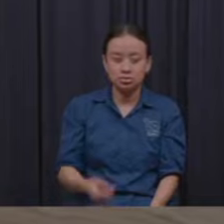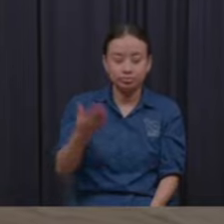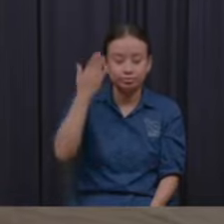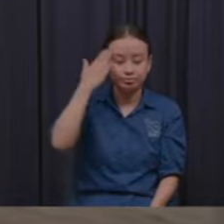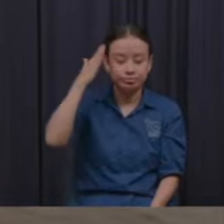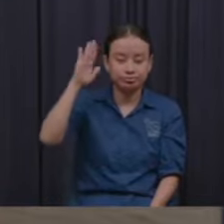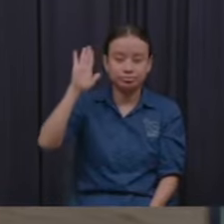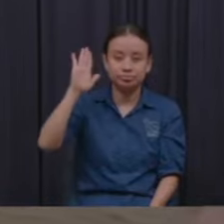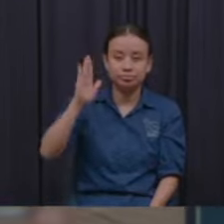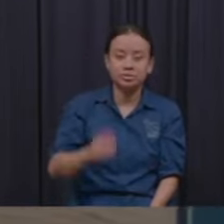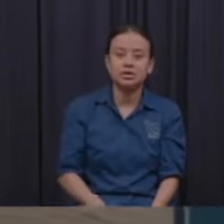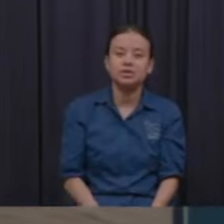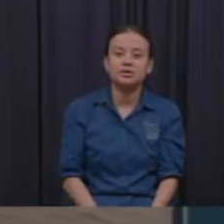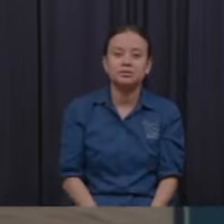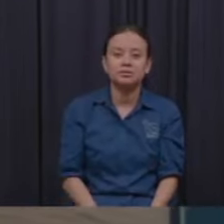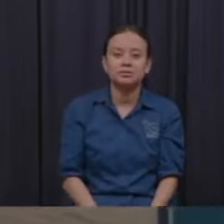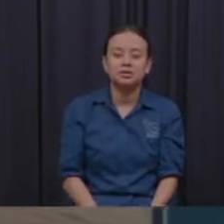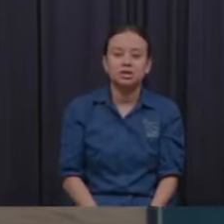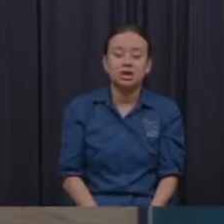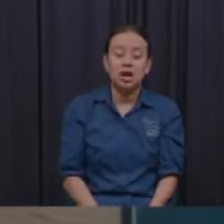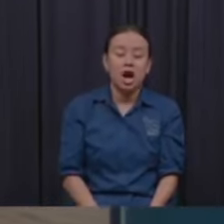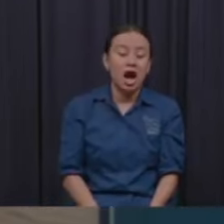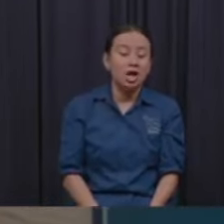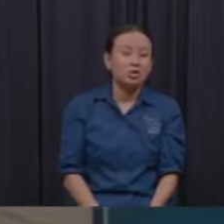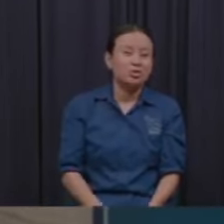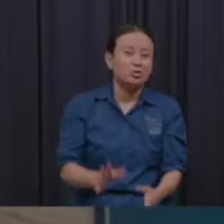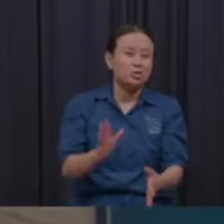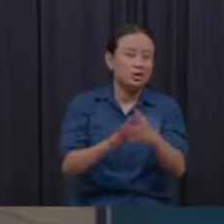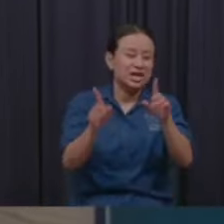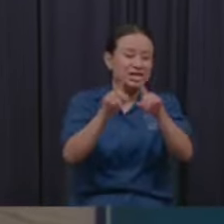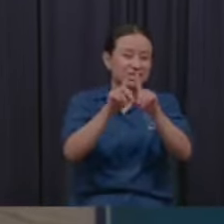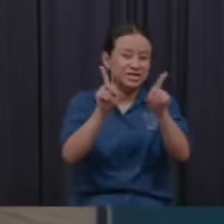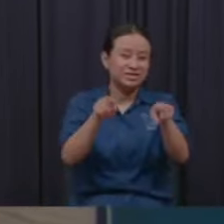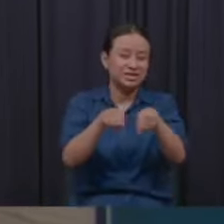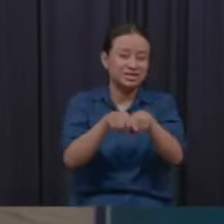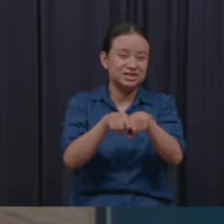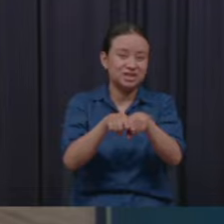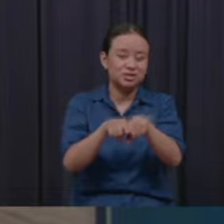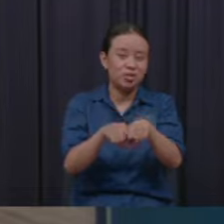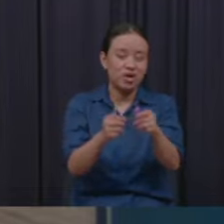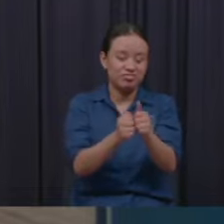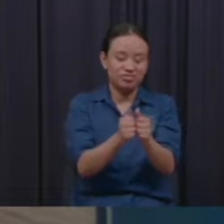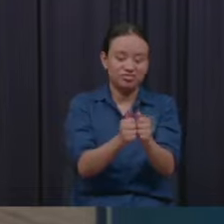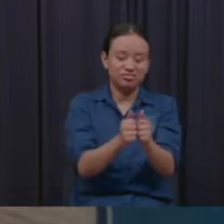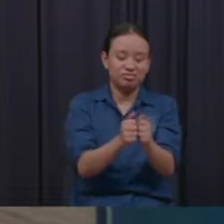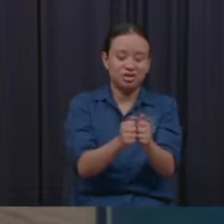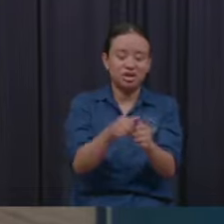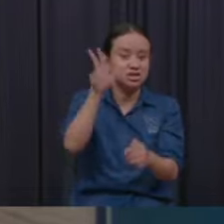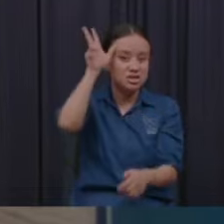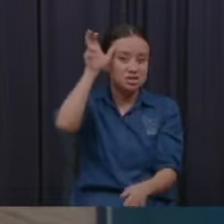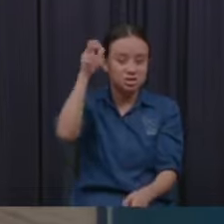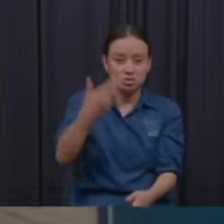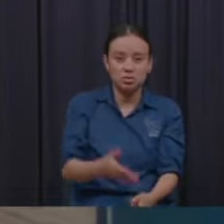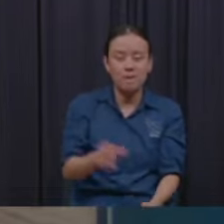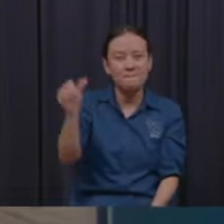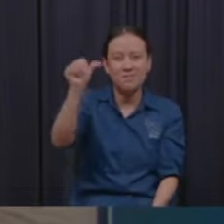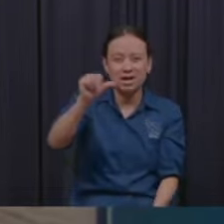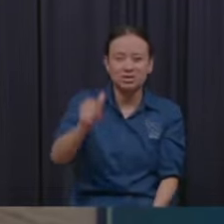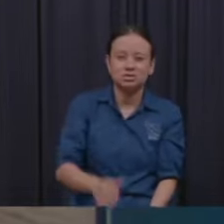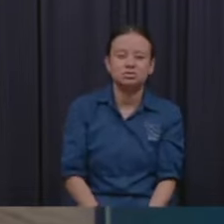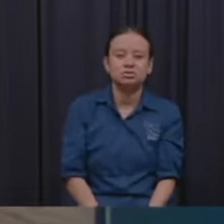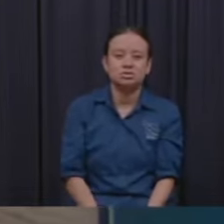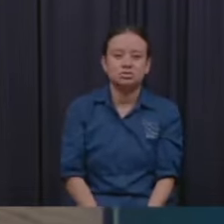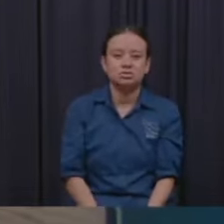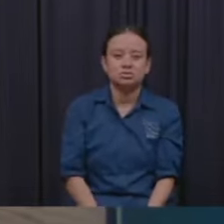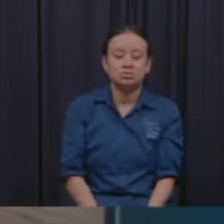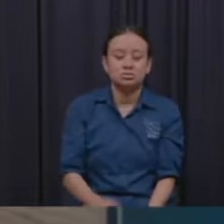Parecerá antiguo, ¿no será que hay revistas pornográficas, aunque ya no se requieren revistas de tal? A un clic de distancia está todo eso. Pero ¿no